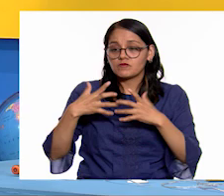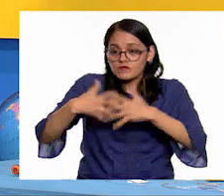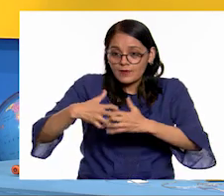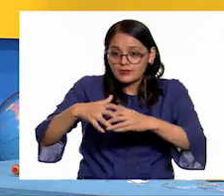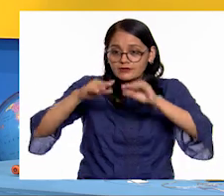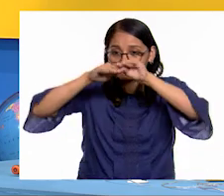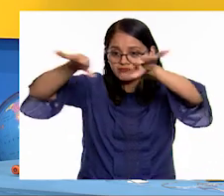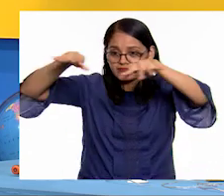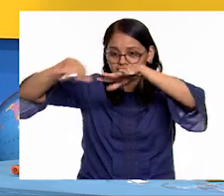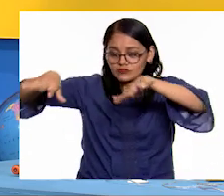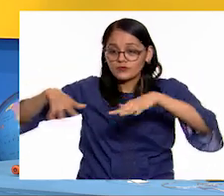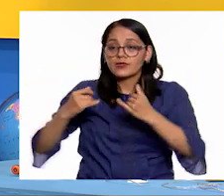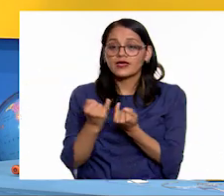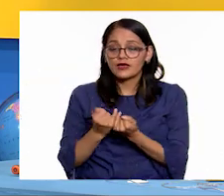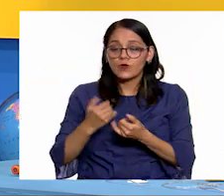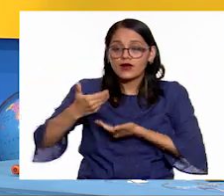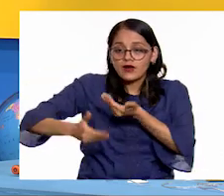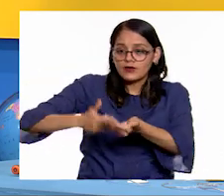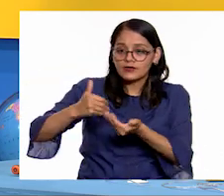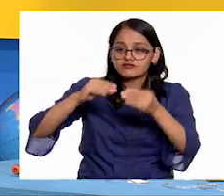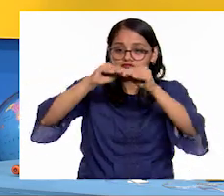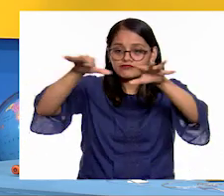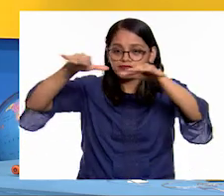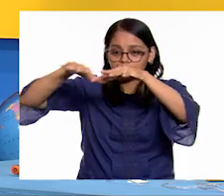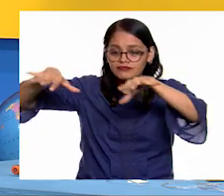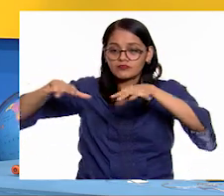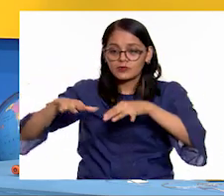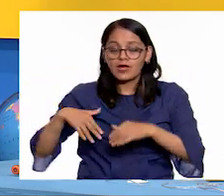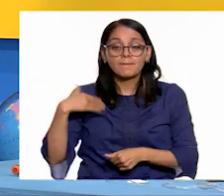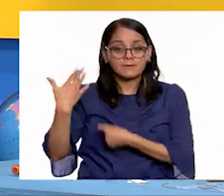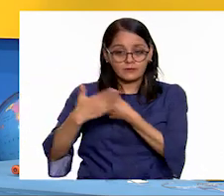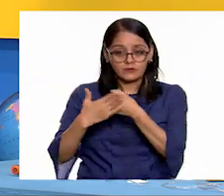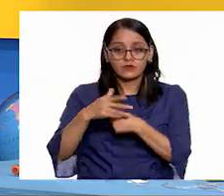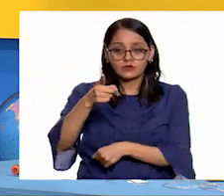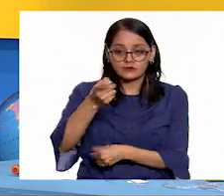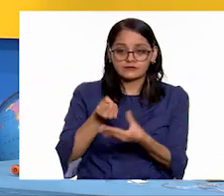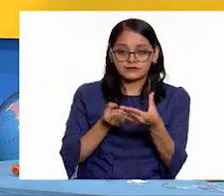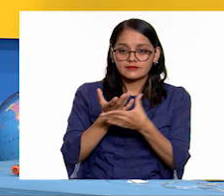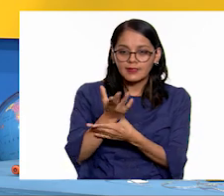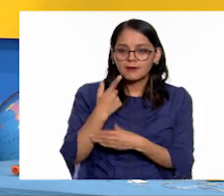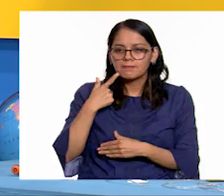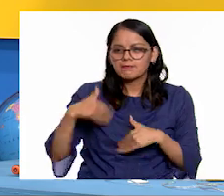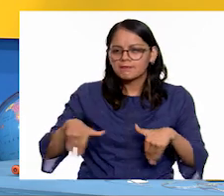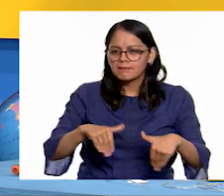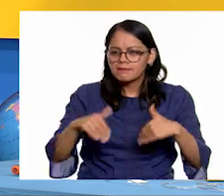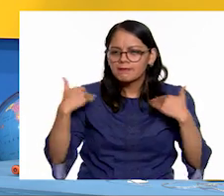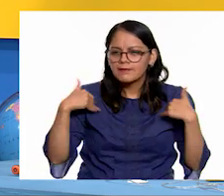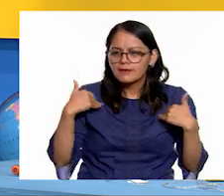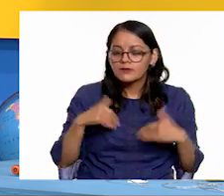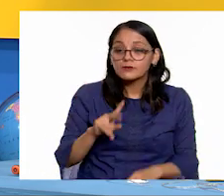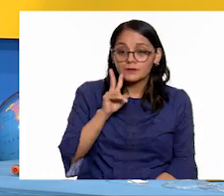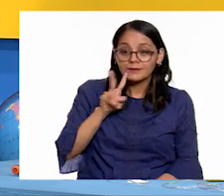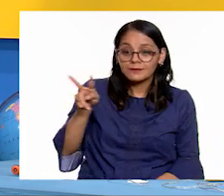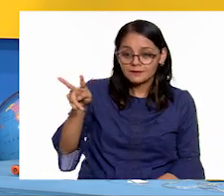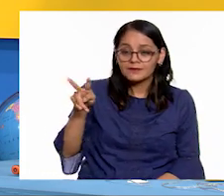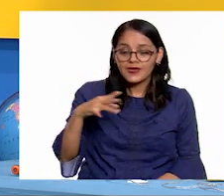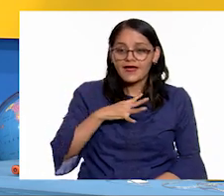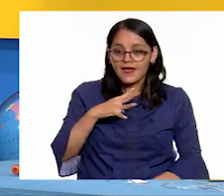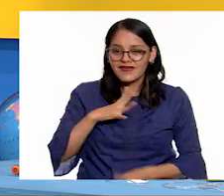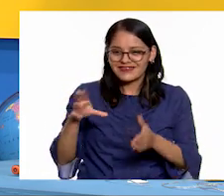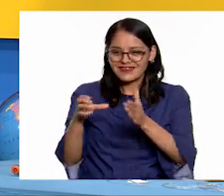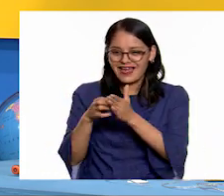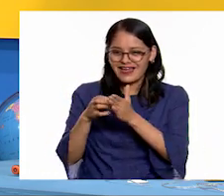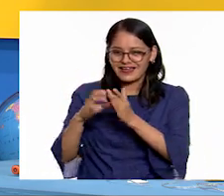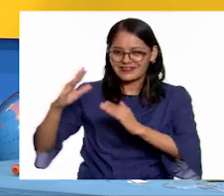de transformadores y cajas de distribución. La próxima vez que salgas a dar un paseo, mira si puedes ver una caja